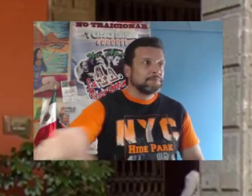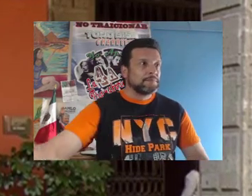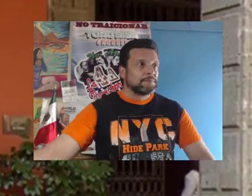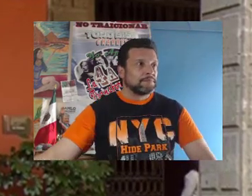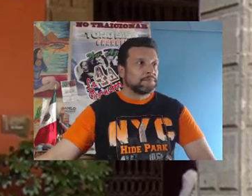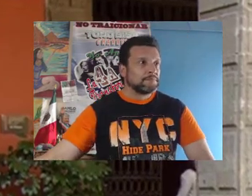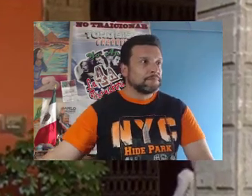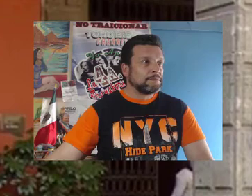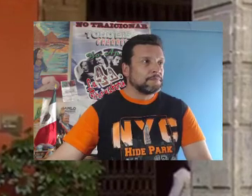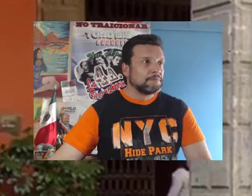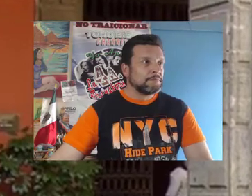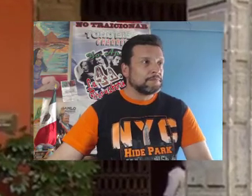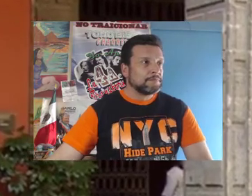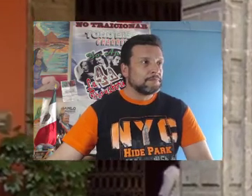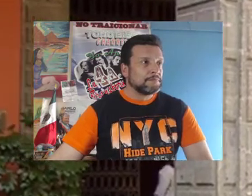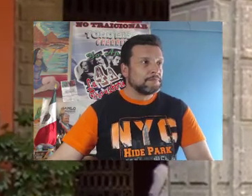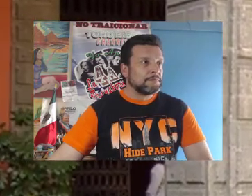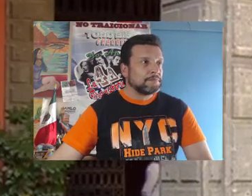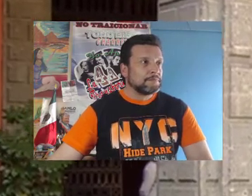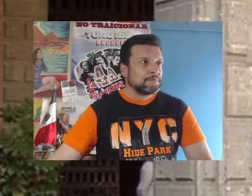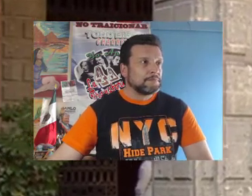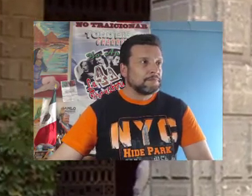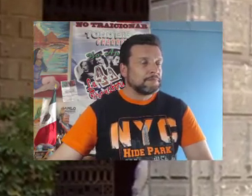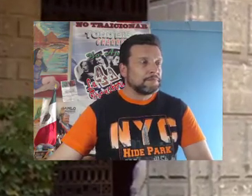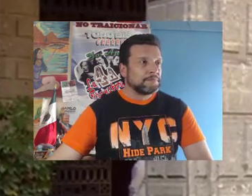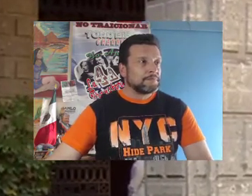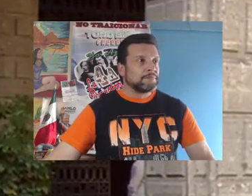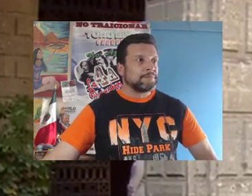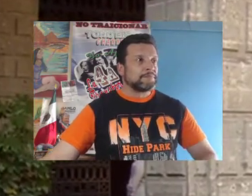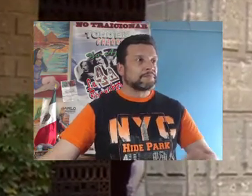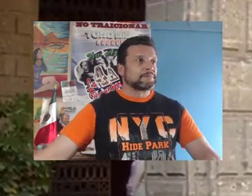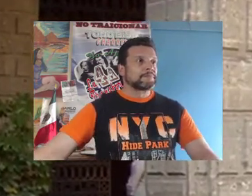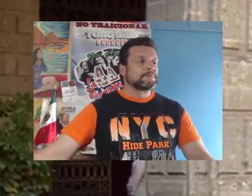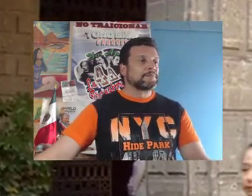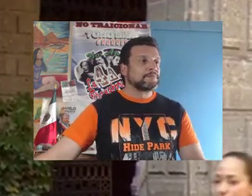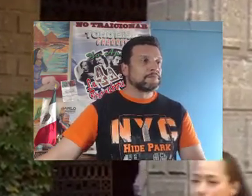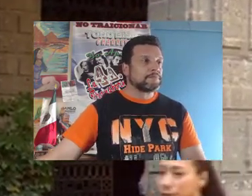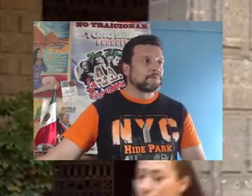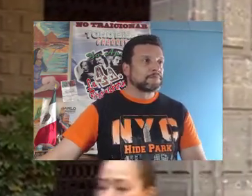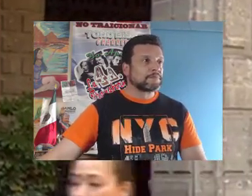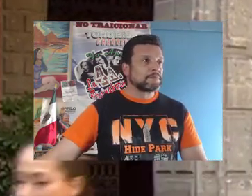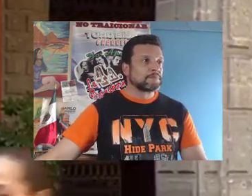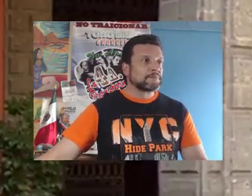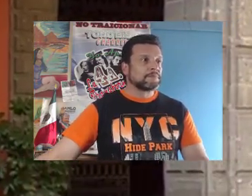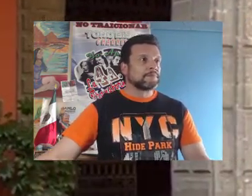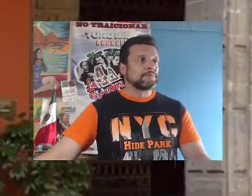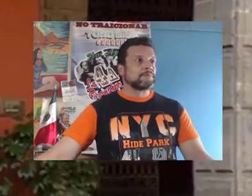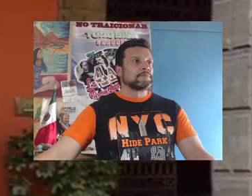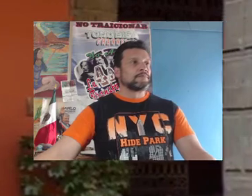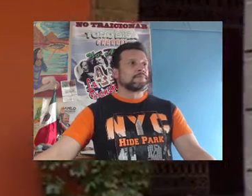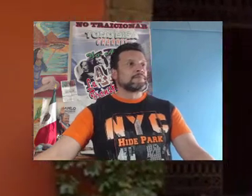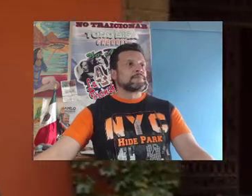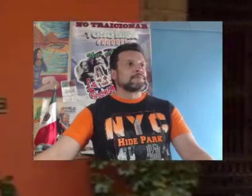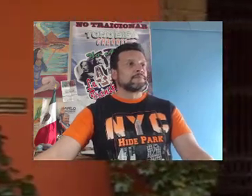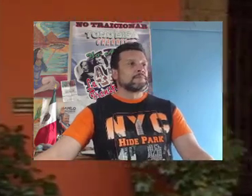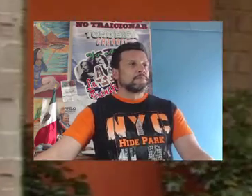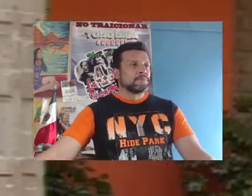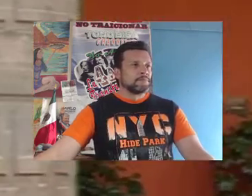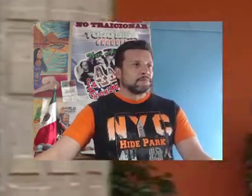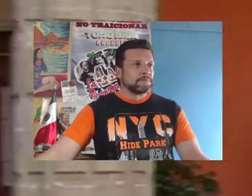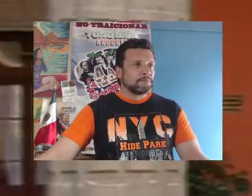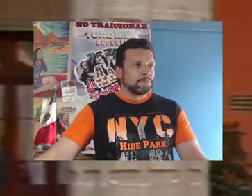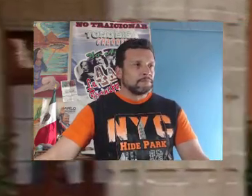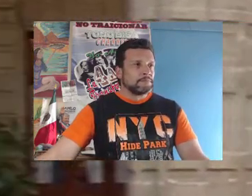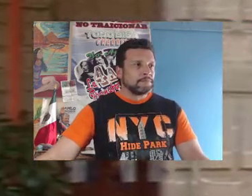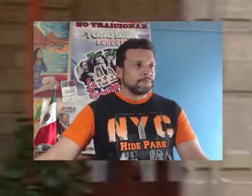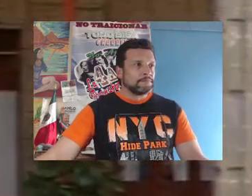respetable público, se encuentra en este Palacio Nacional el presidente de los Estados Unidos Mexicanos, quien se dirige a la escolta